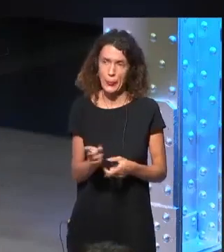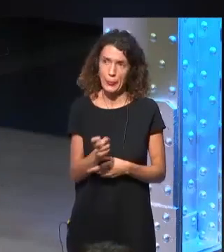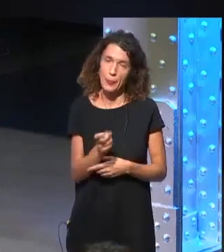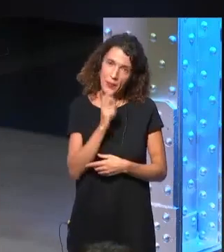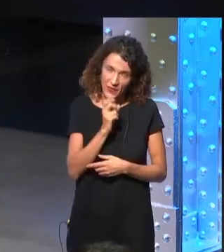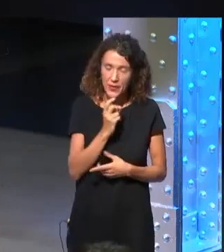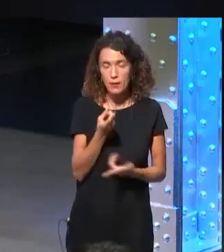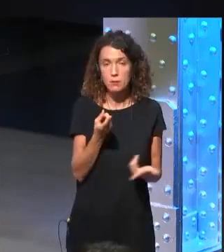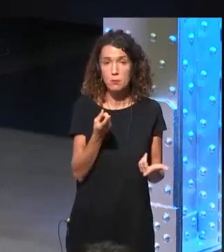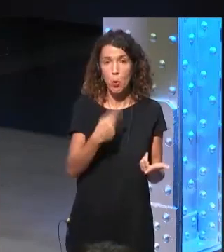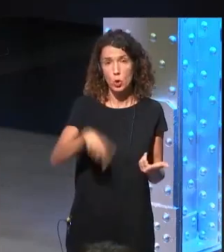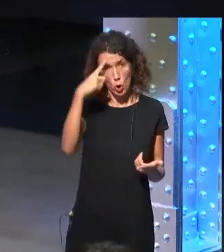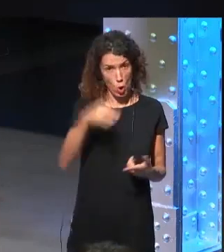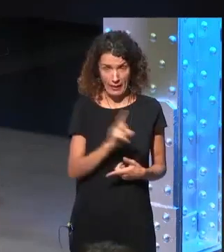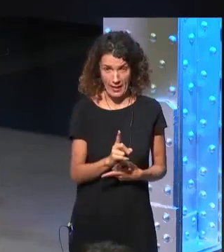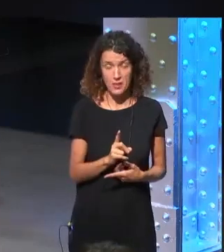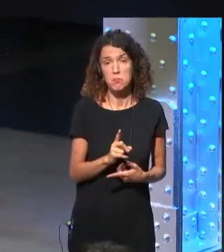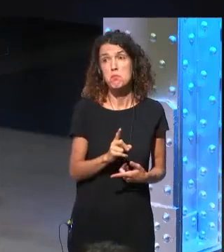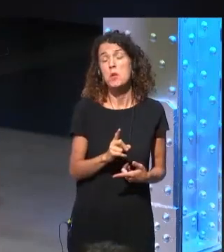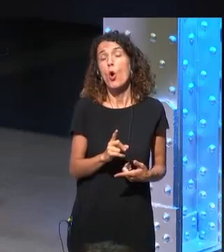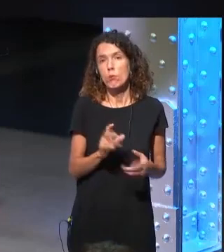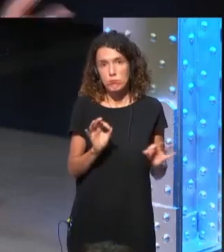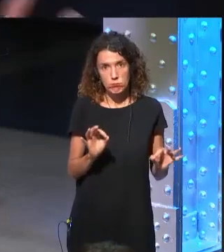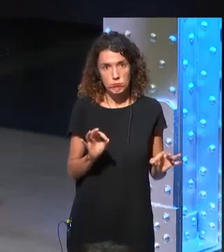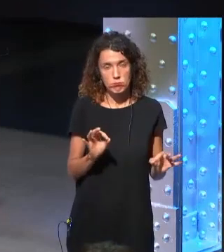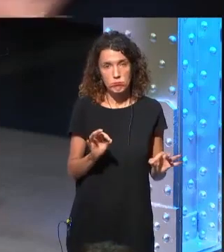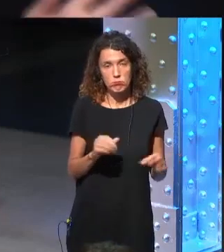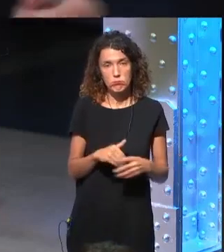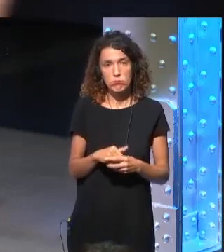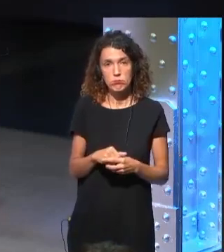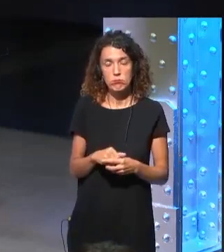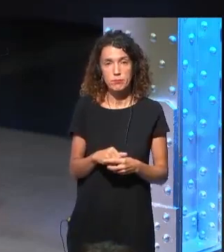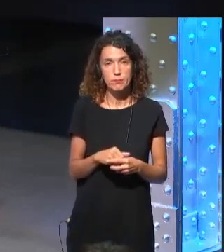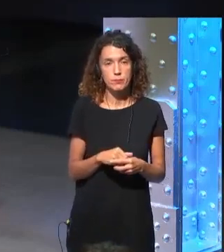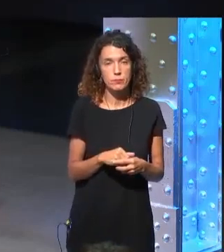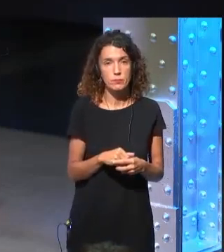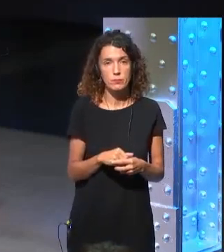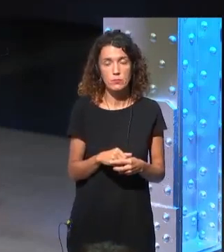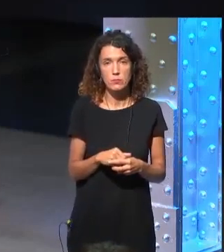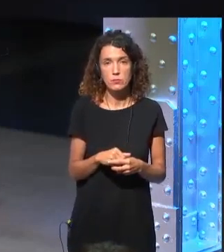complicado, y quizá no os creáis quizá no lo creáis, pero